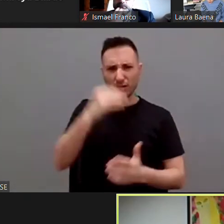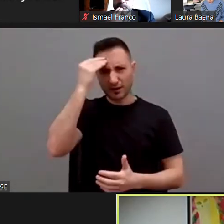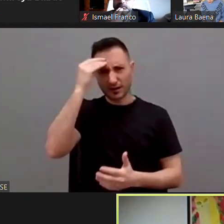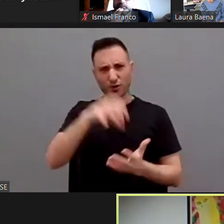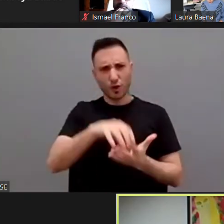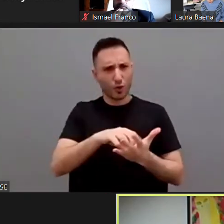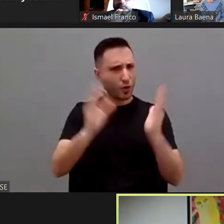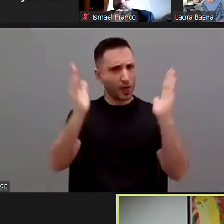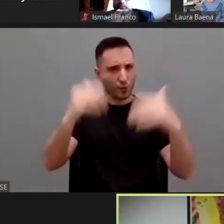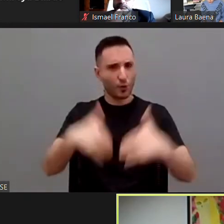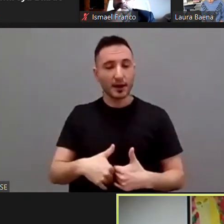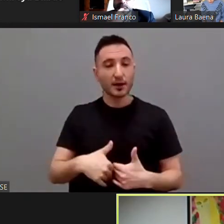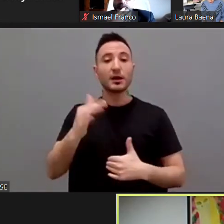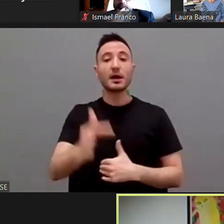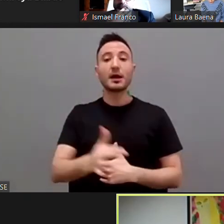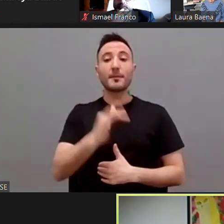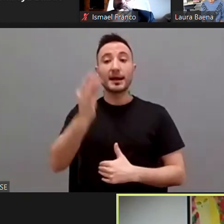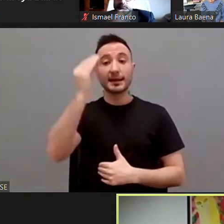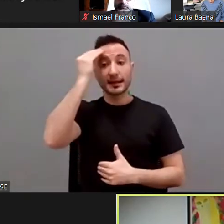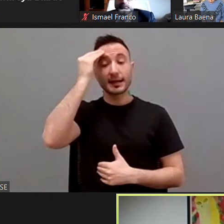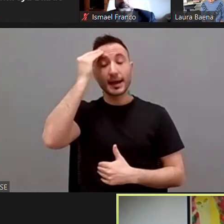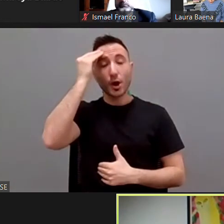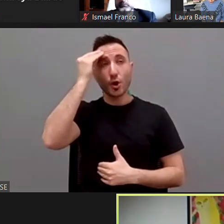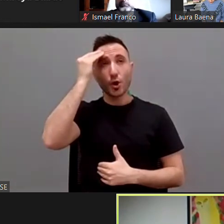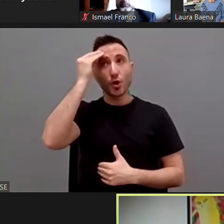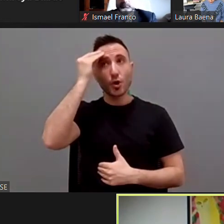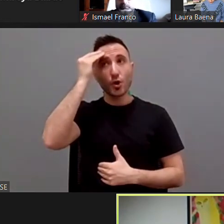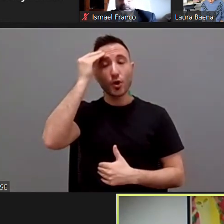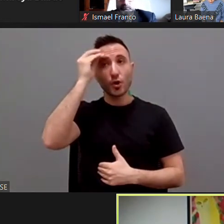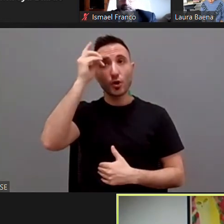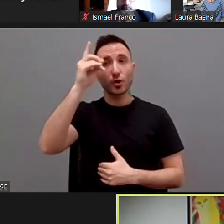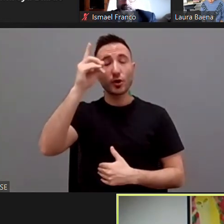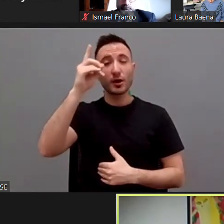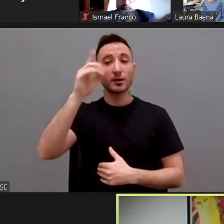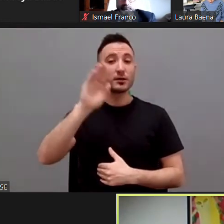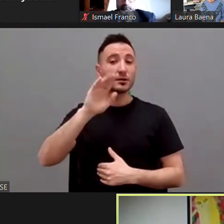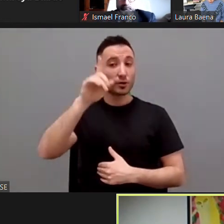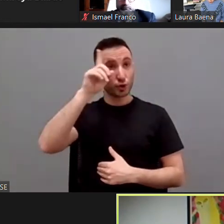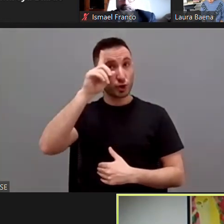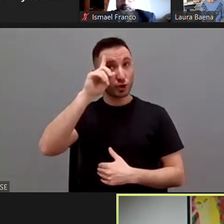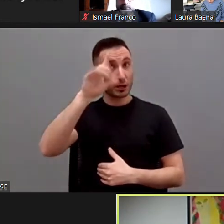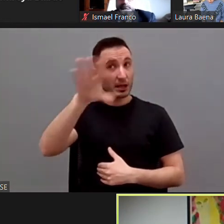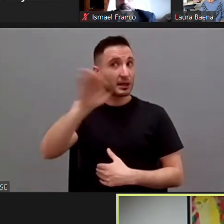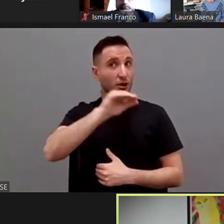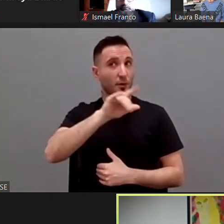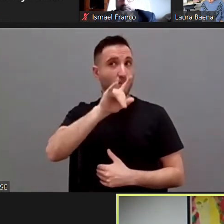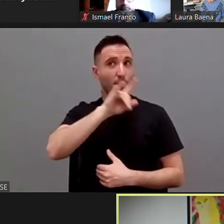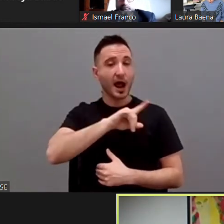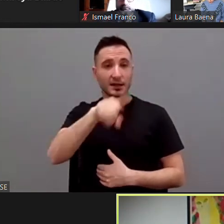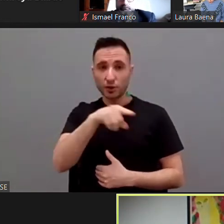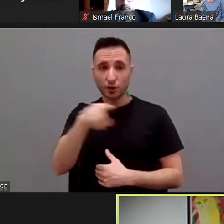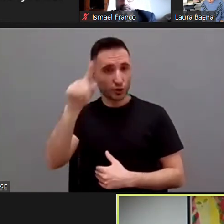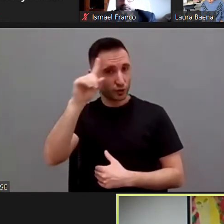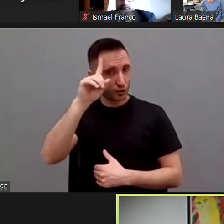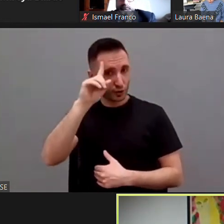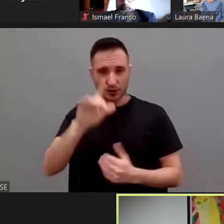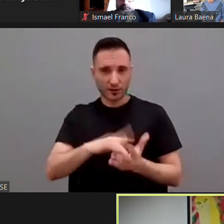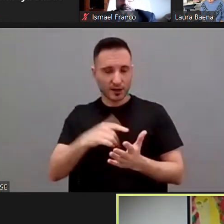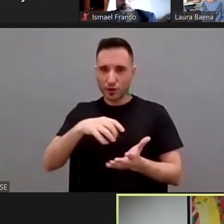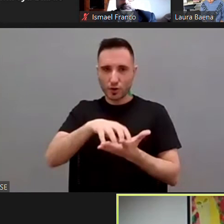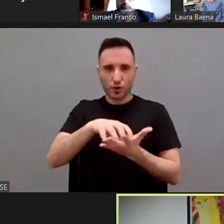alguna intervención que plantea que, no sé si lo habré expresado mal o no, pero sin ninguna duda, o sea, para nosotros